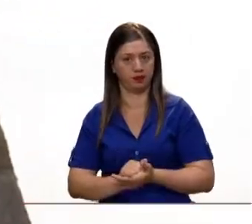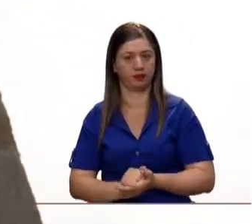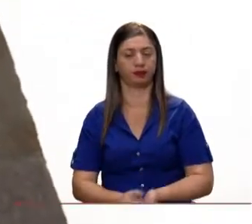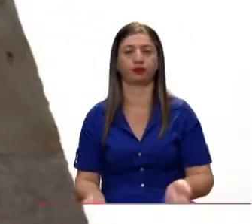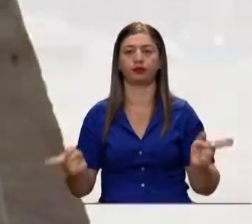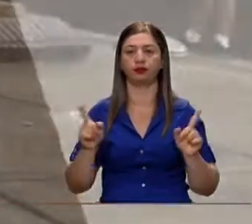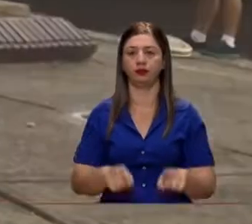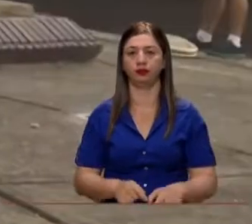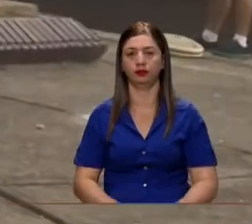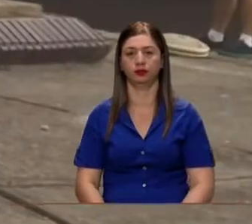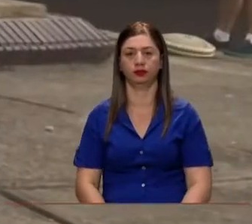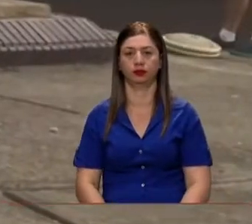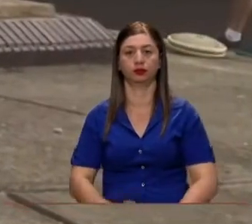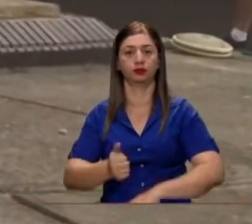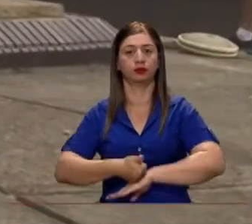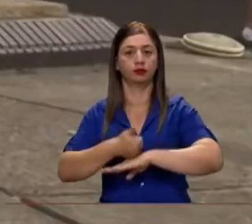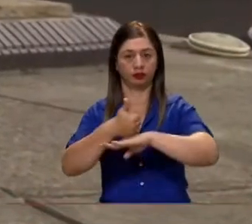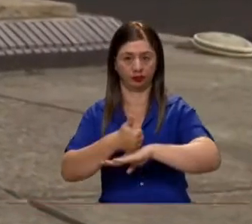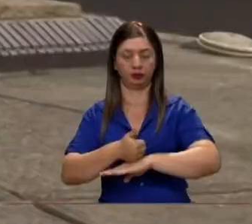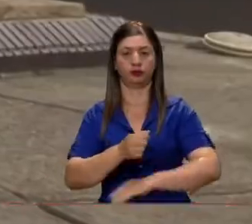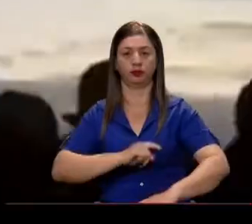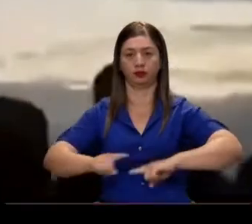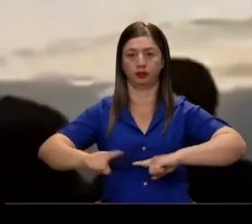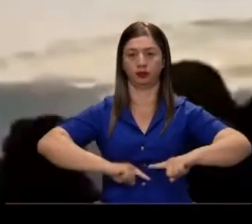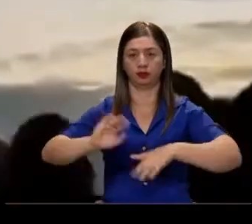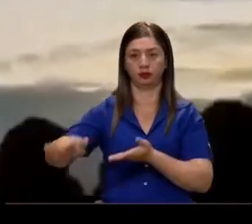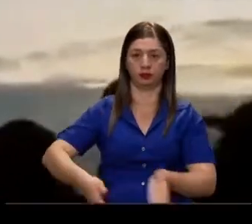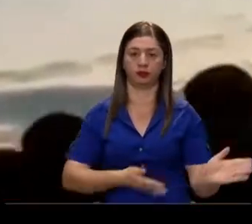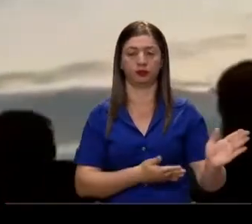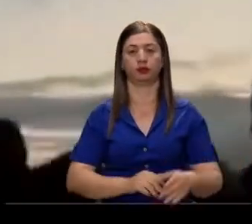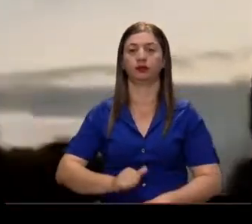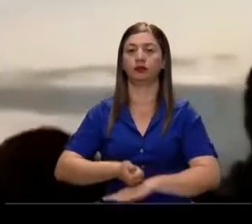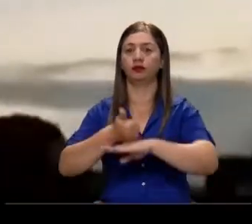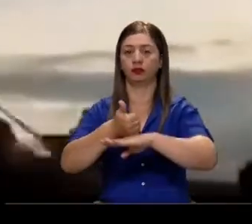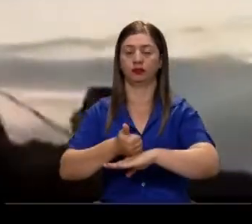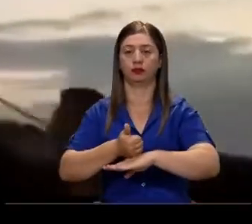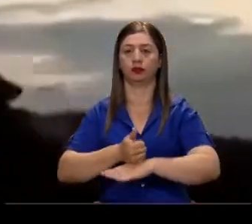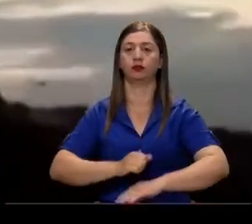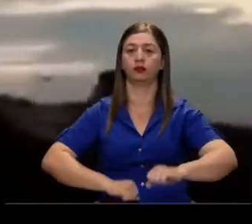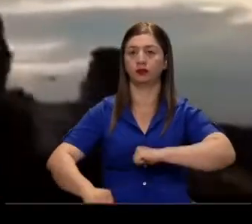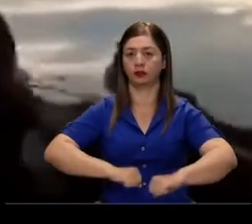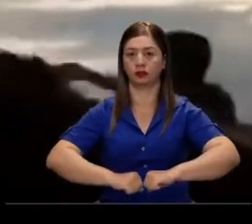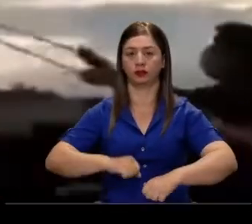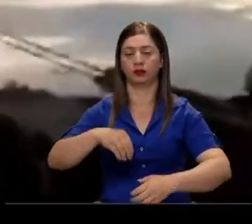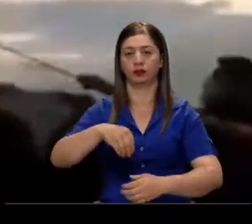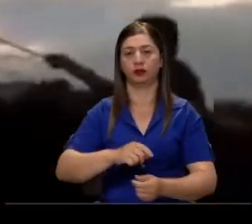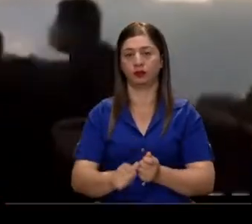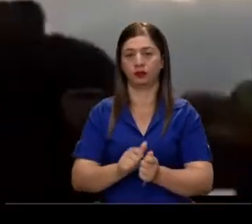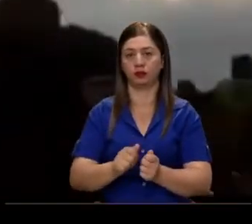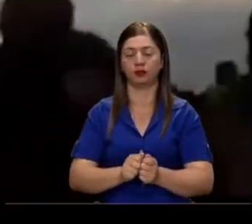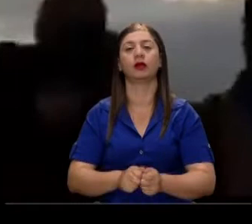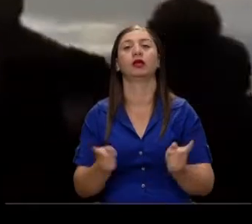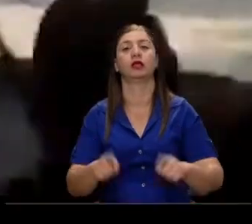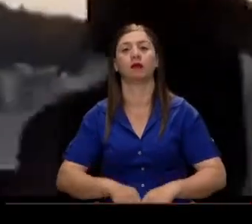como el director del Departamento Administrativo de Planeación, el director del Departamento Administrativo de Hacienda y